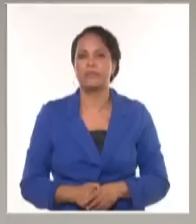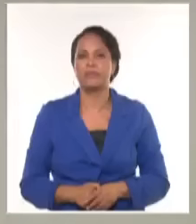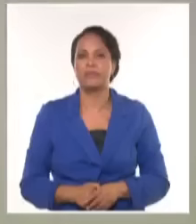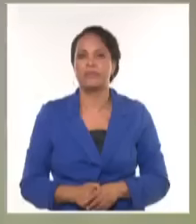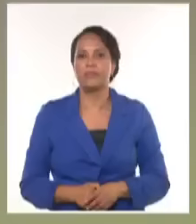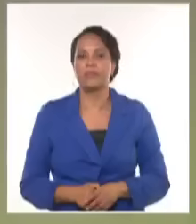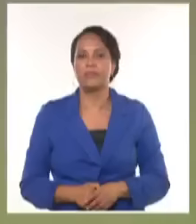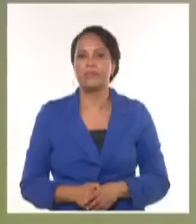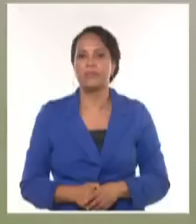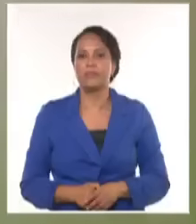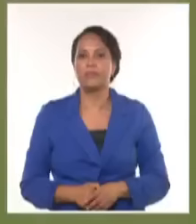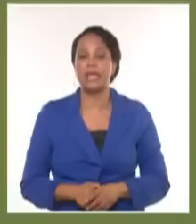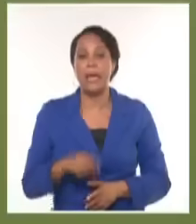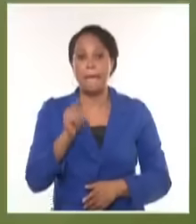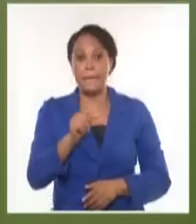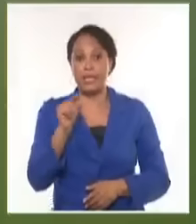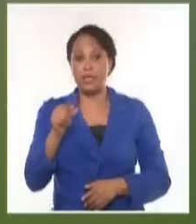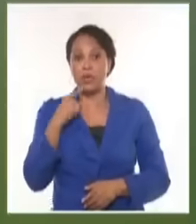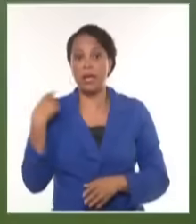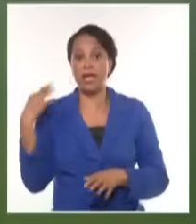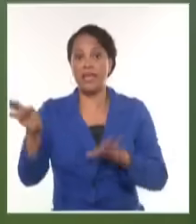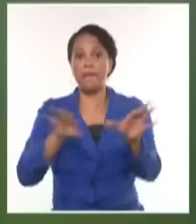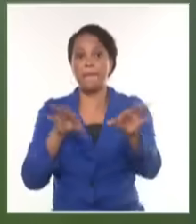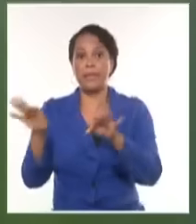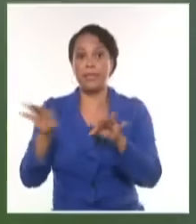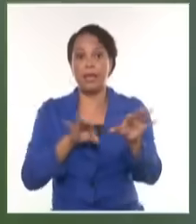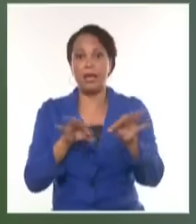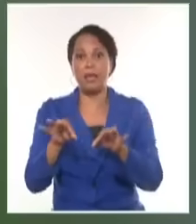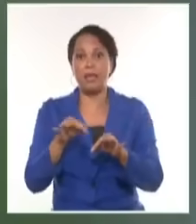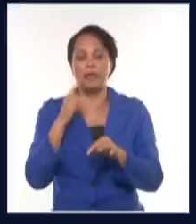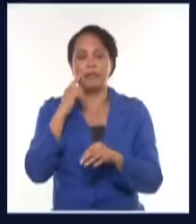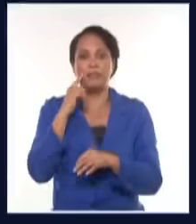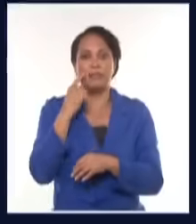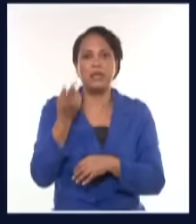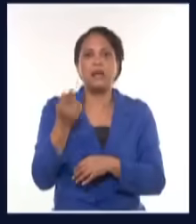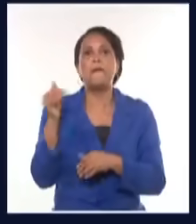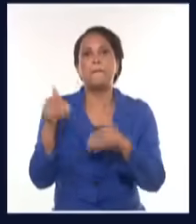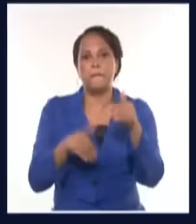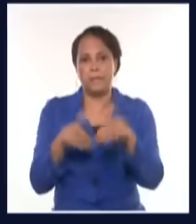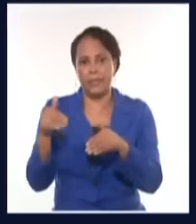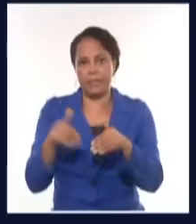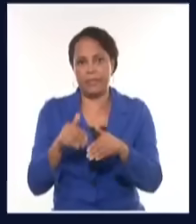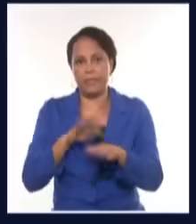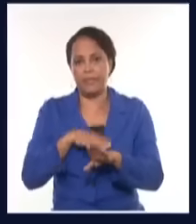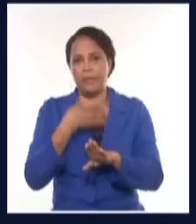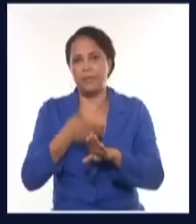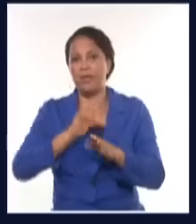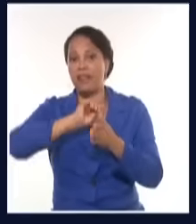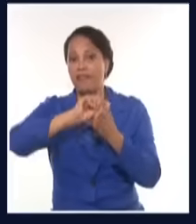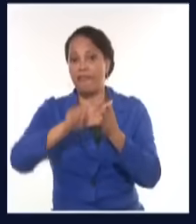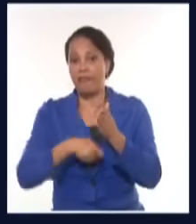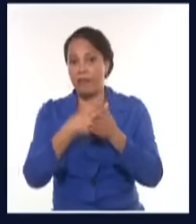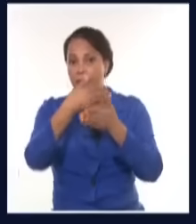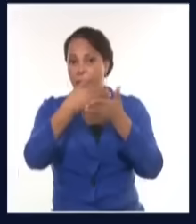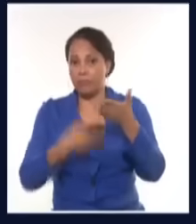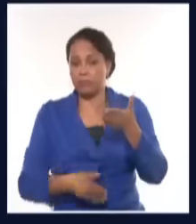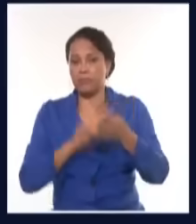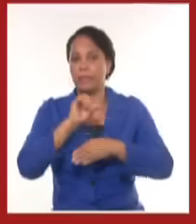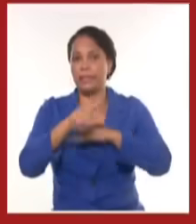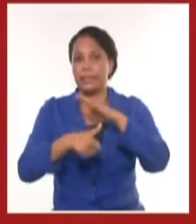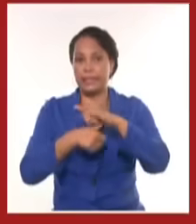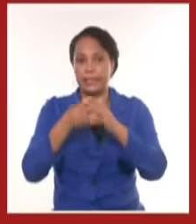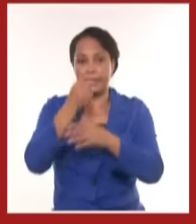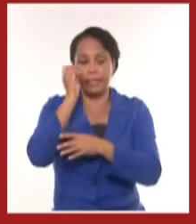Personas que habían sido invitadas declinaron asistir justo tras la firma del memorándum presidencial por